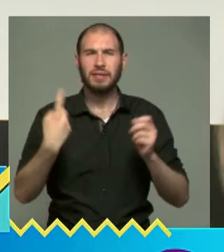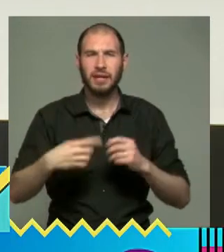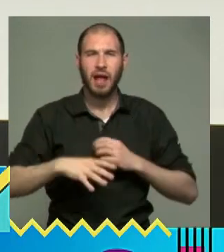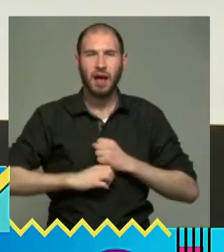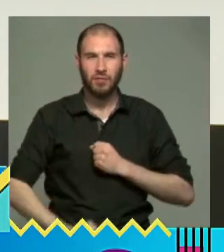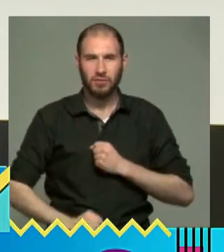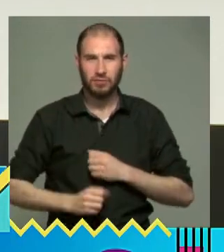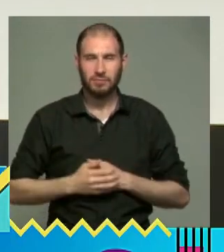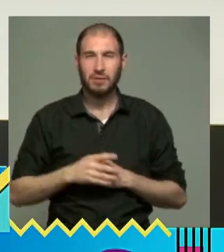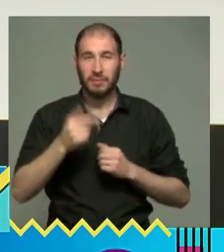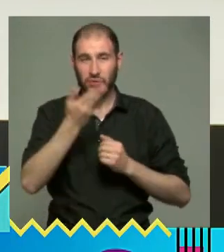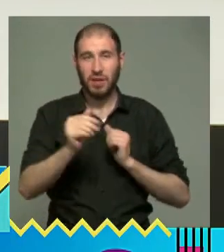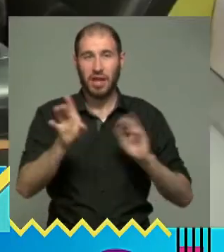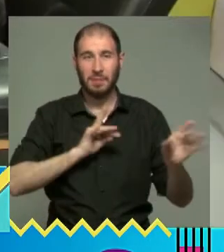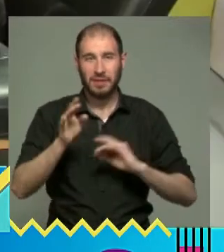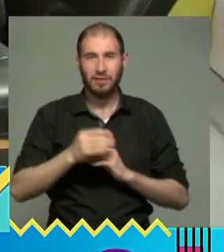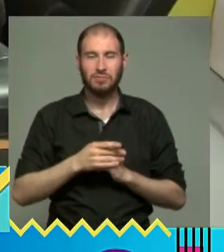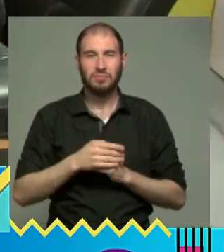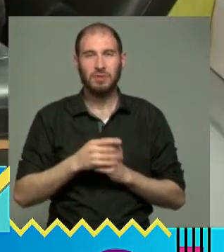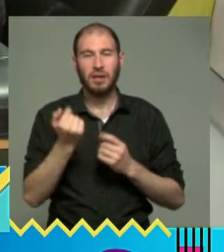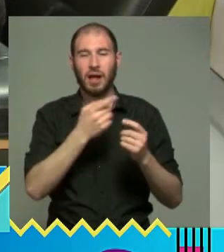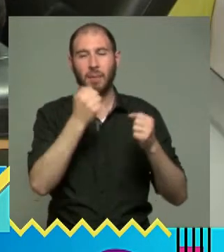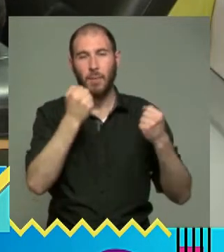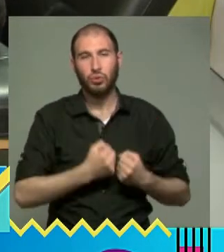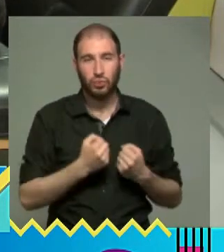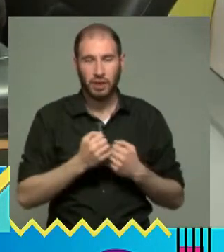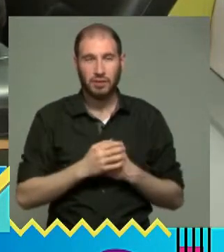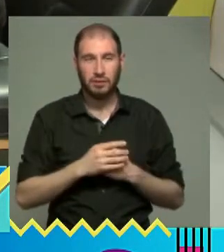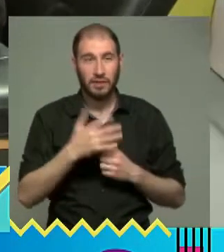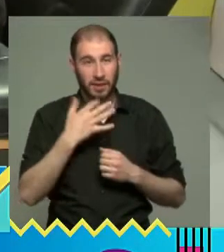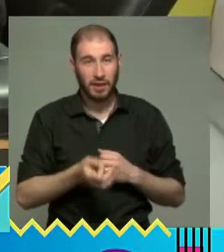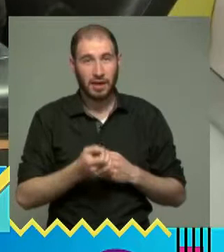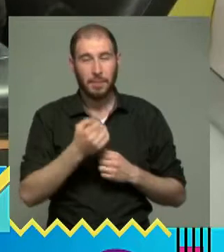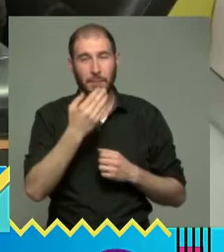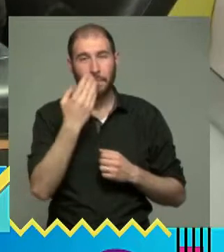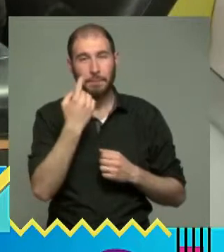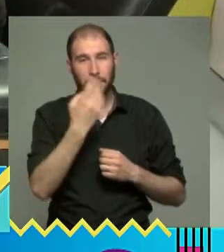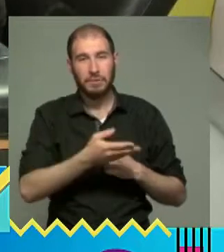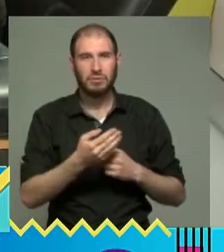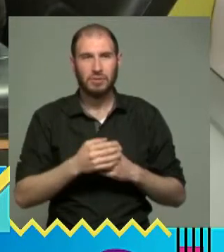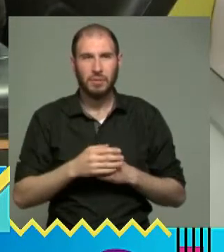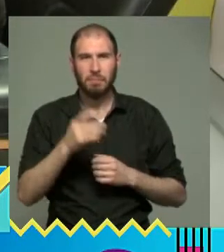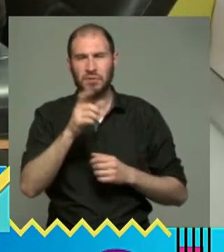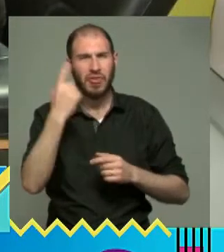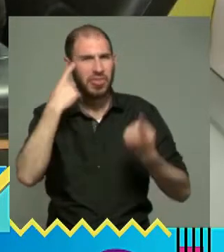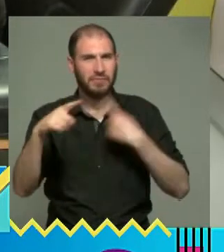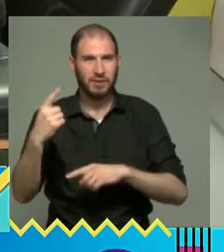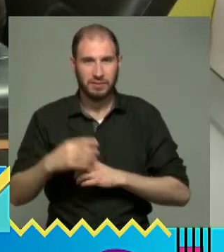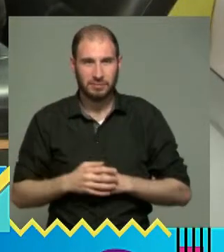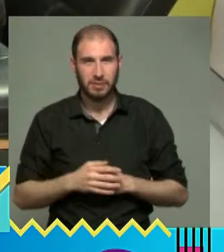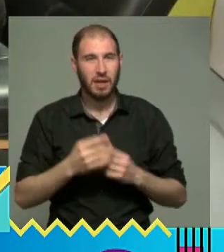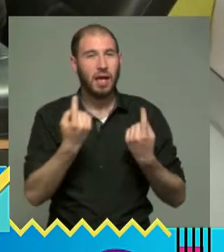el aborto y estamos con invitados y ya escuchamos la postura, es así o no, Marcelo, de los distintos pensamientos. Sí, lo bueno es